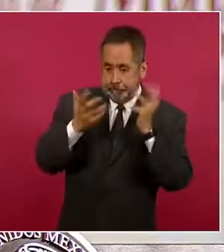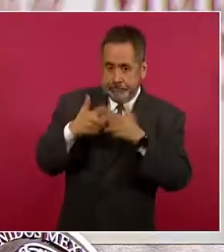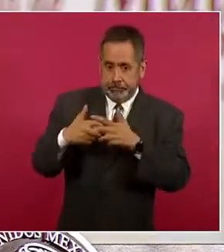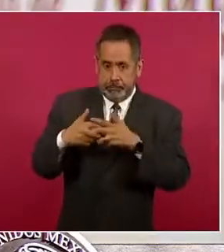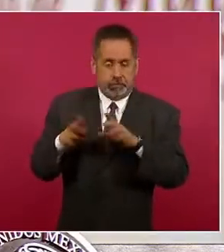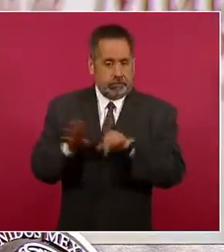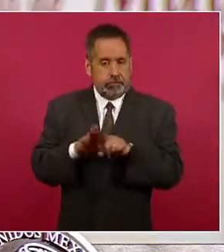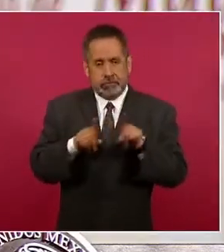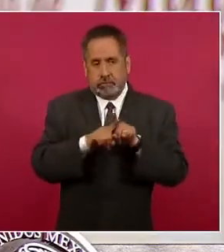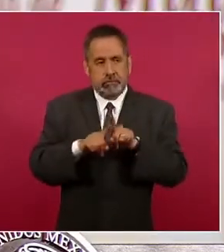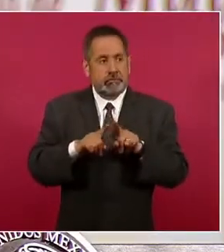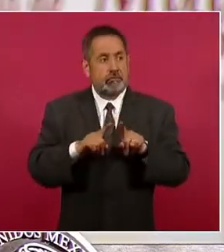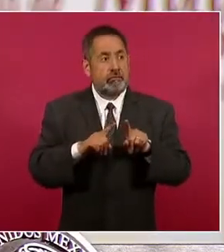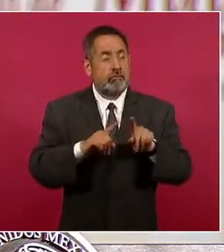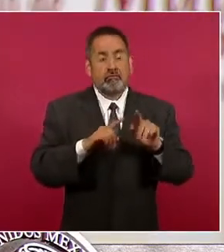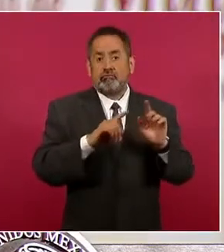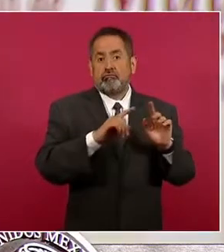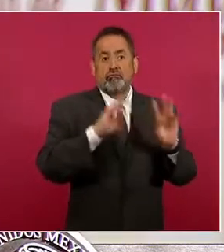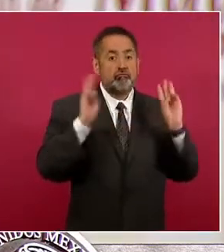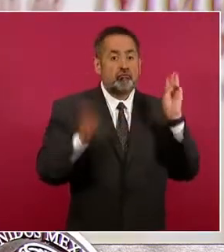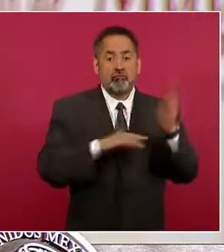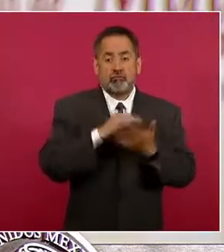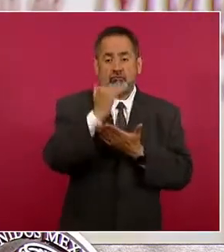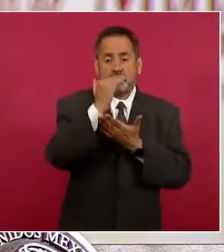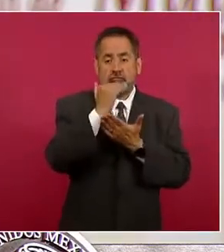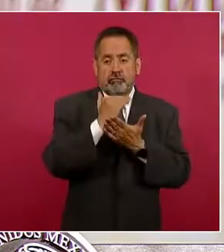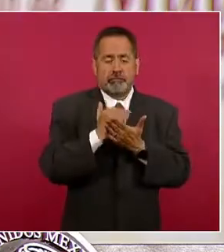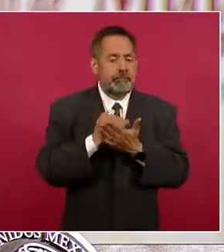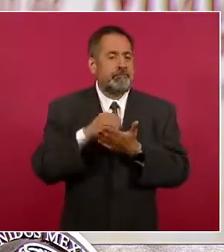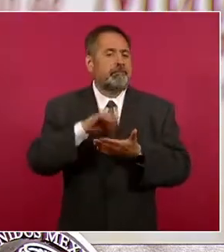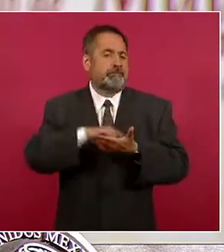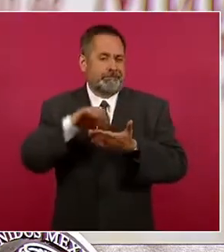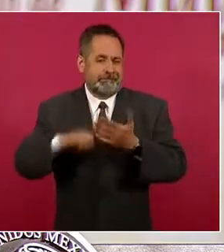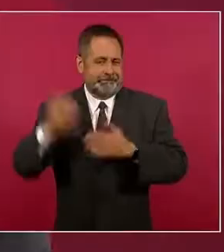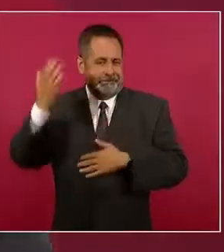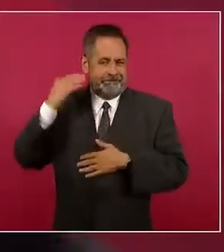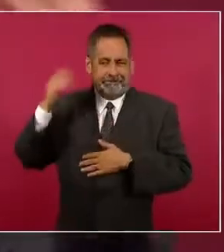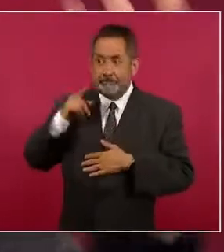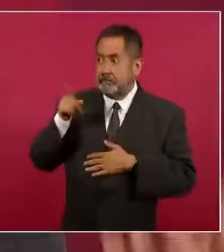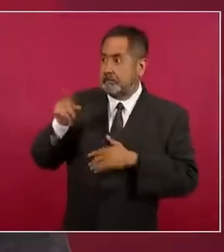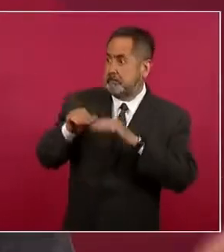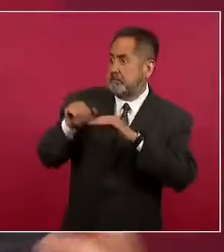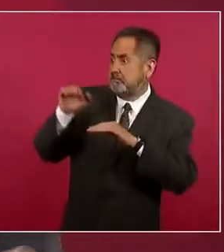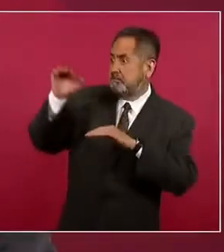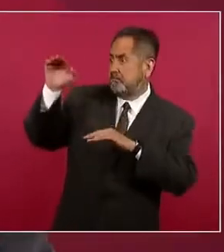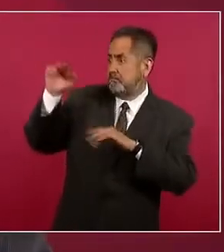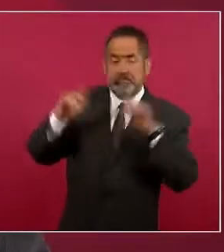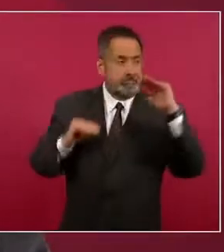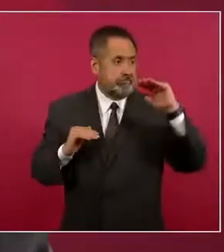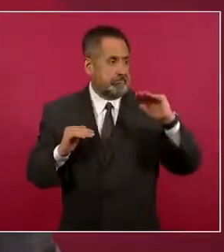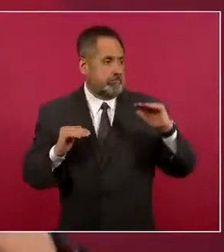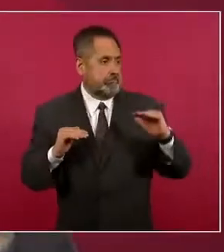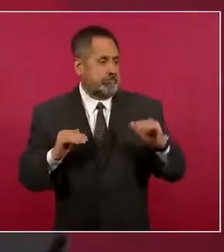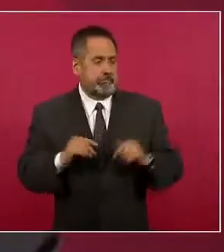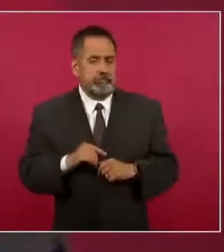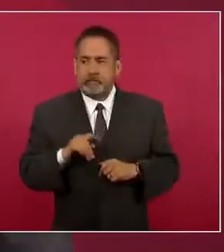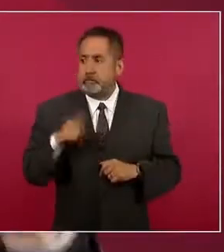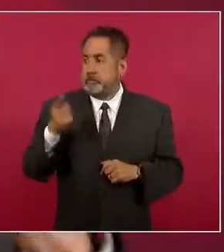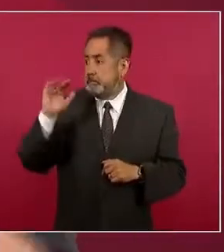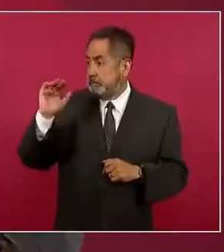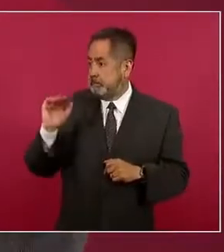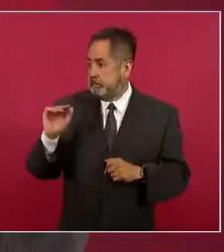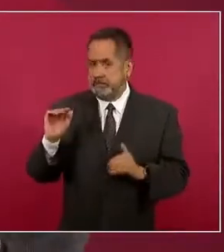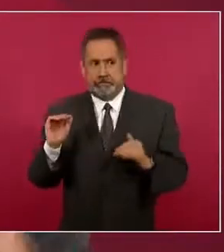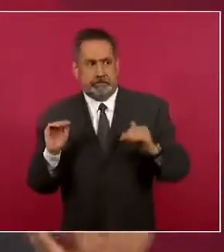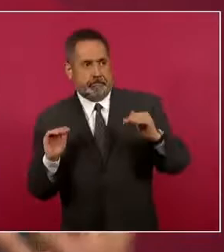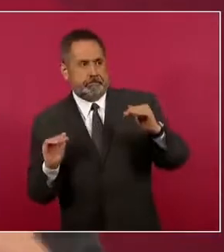una etapa de reducción. En otras ocasiones, una región subía mientras otra bajaba sus contagios. Ahora el mundo